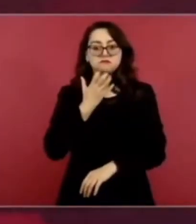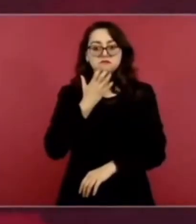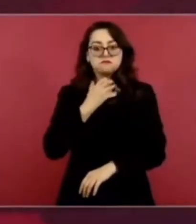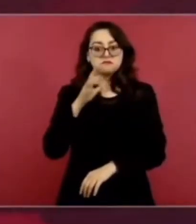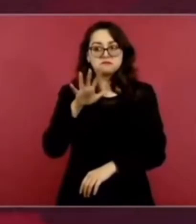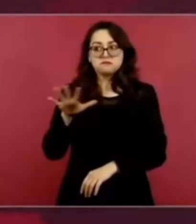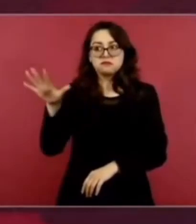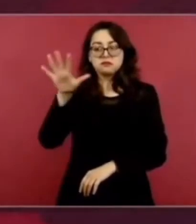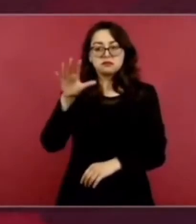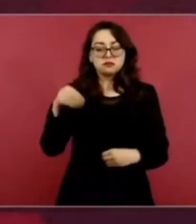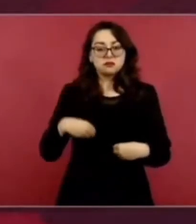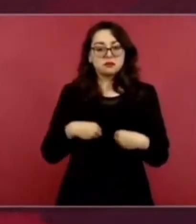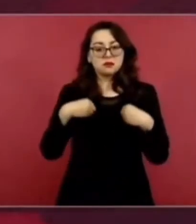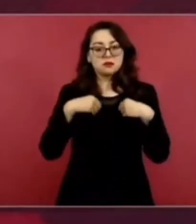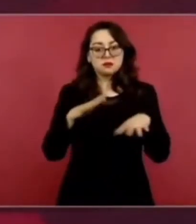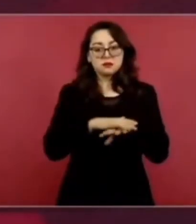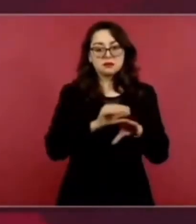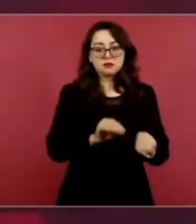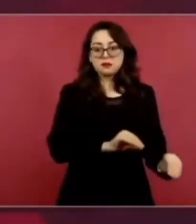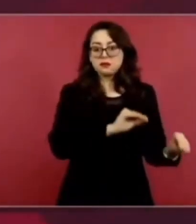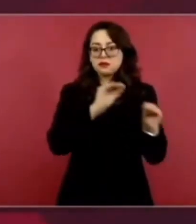Pero también, ¿cómo es